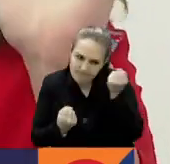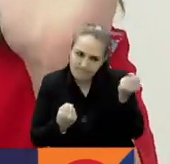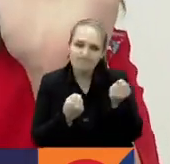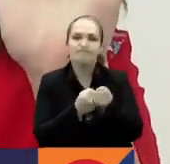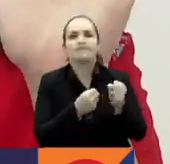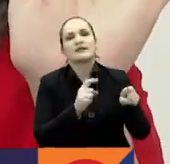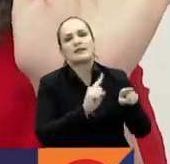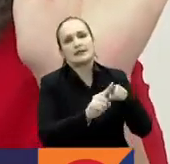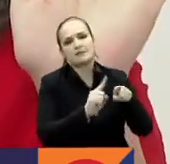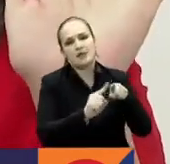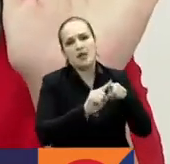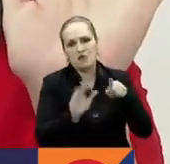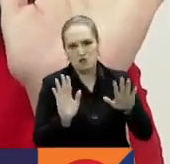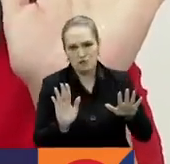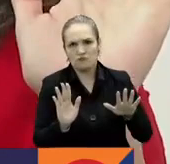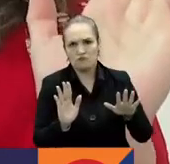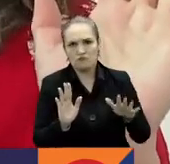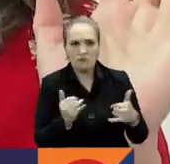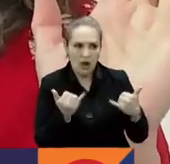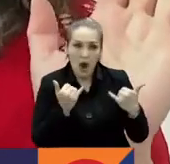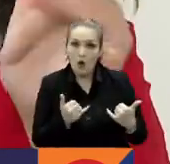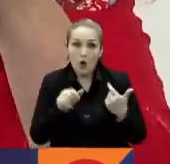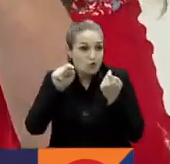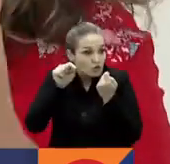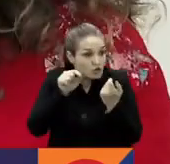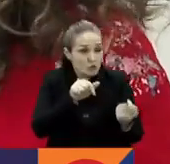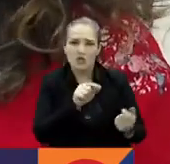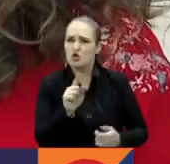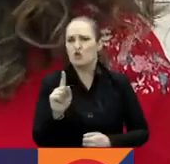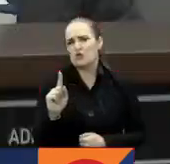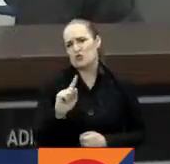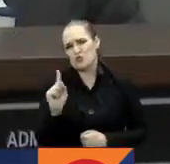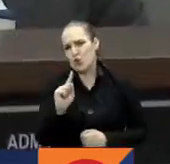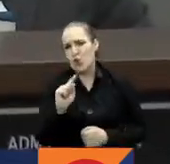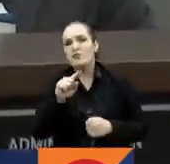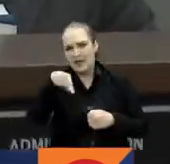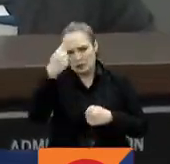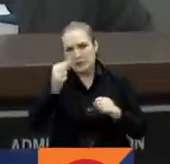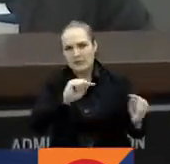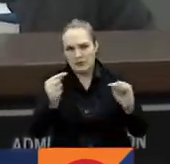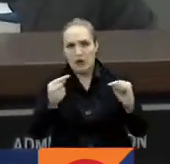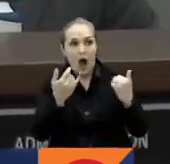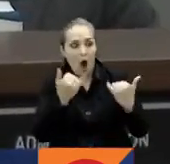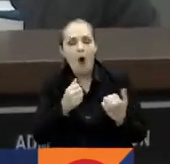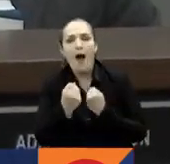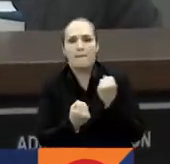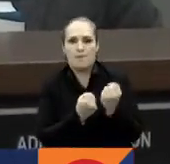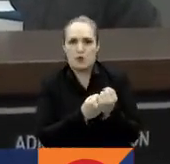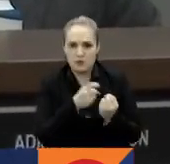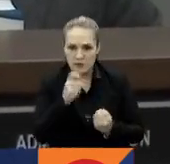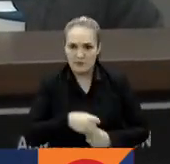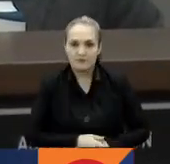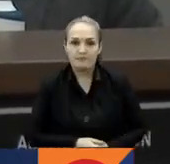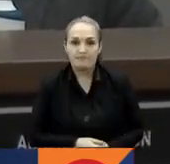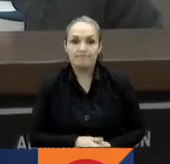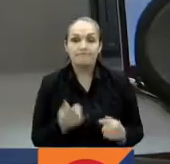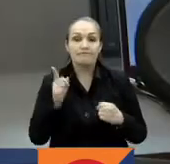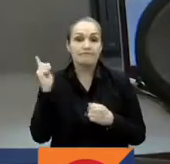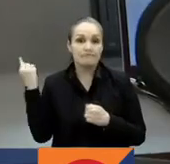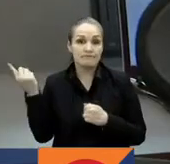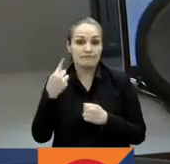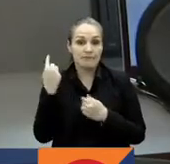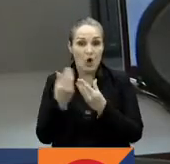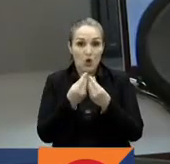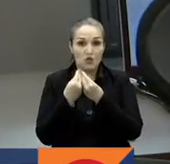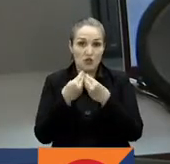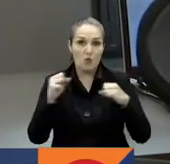Otra discusión será si tenemos que subsidiar el transporte público que debe darse en la ciudad. Según la administración, en manos de los concejales estará